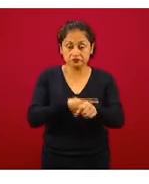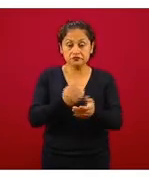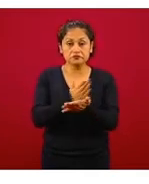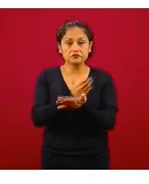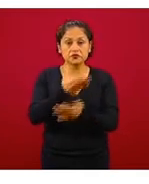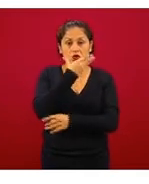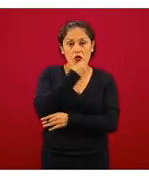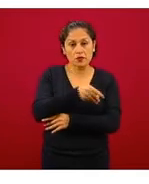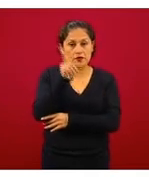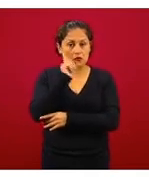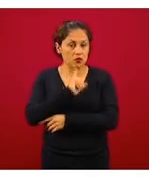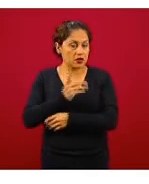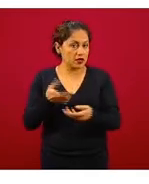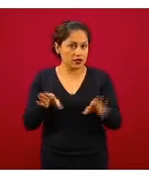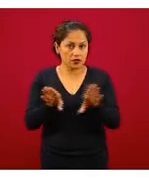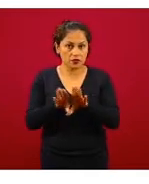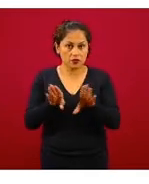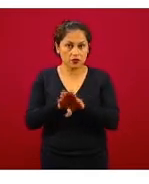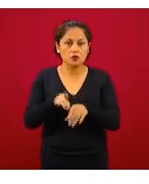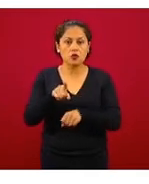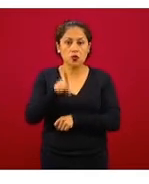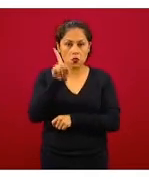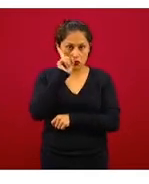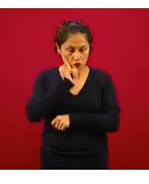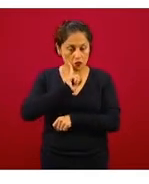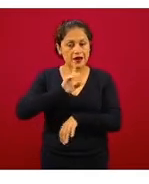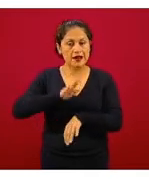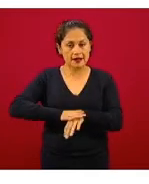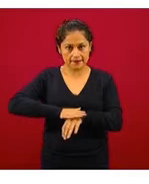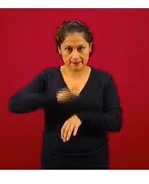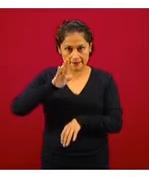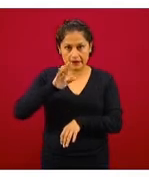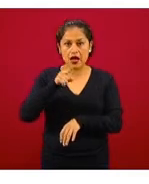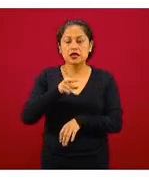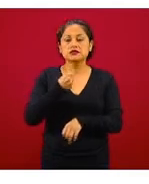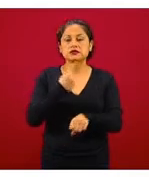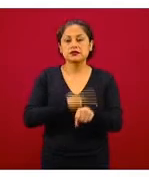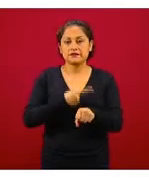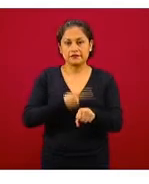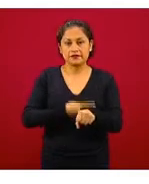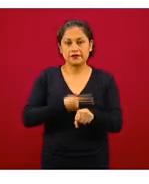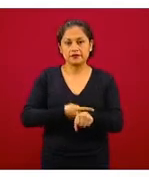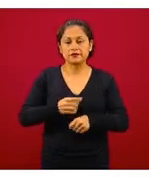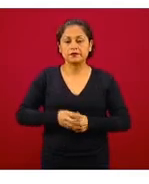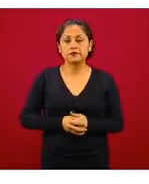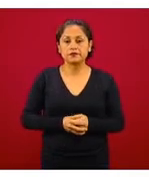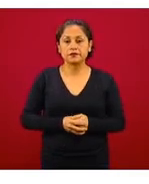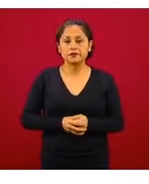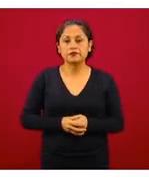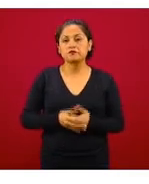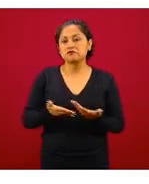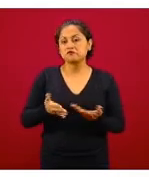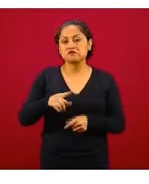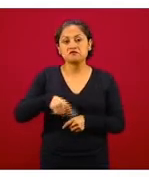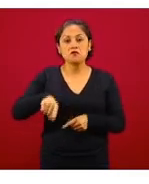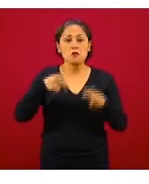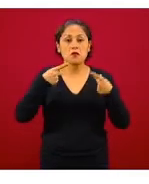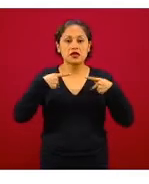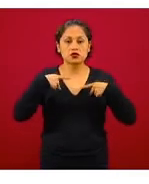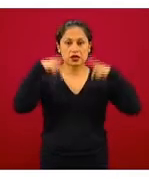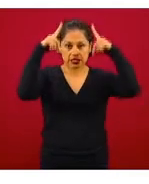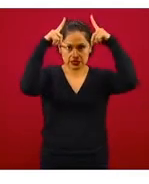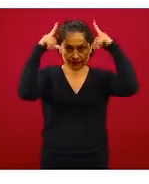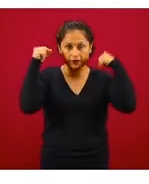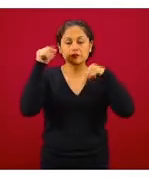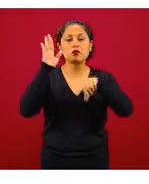este caso tiene un predominio del sexo femenino y Of these representa mayormente personal de enfermería, 2,147, these are pero active también